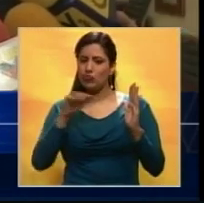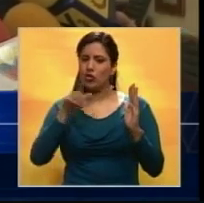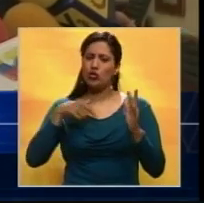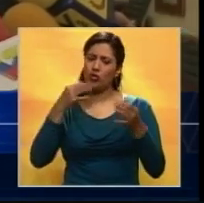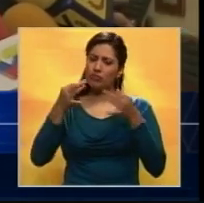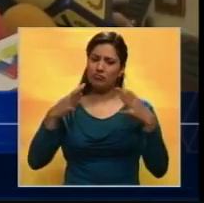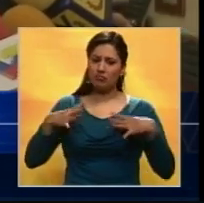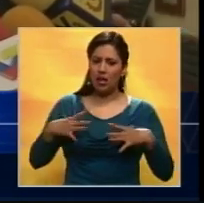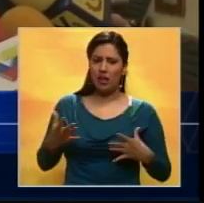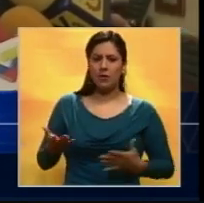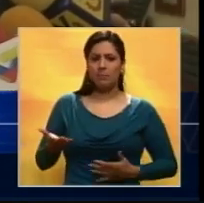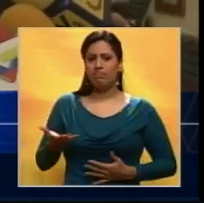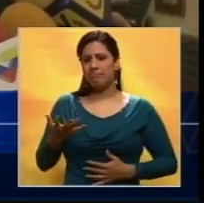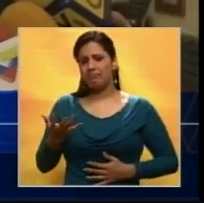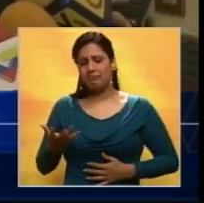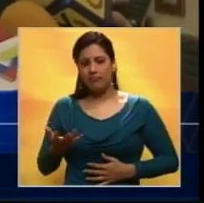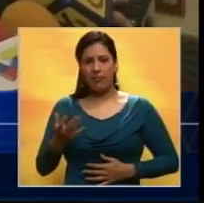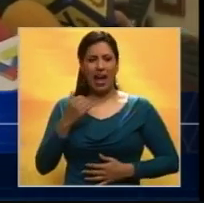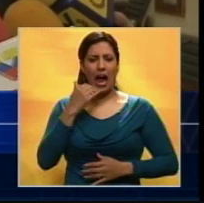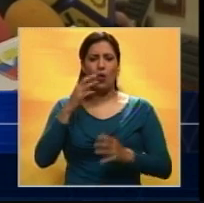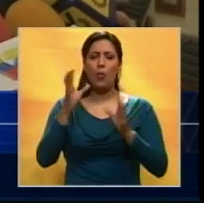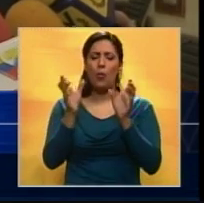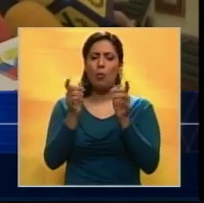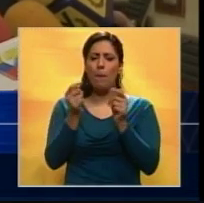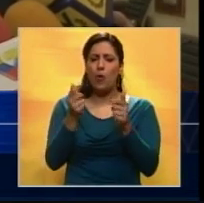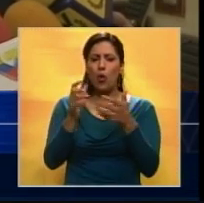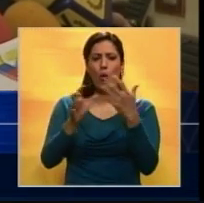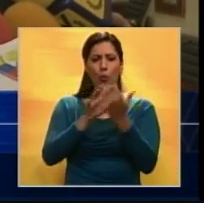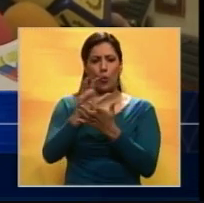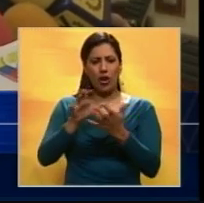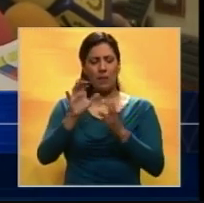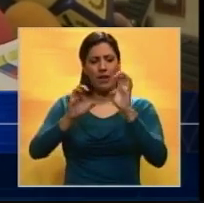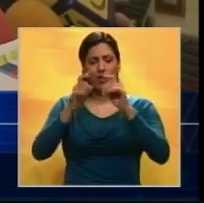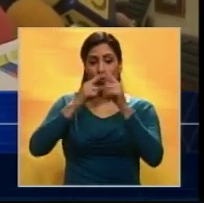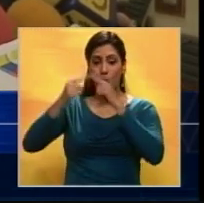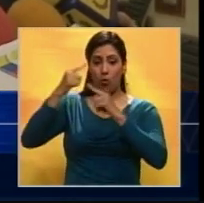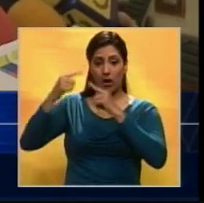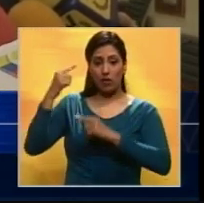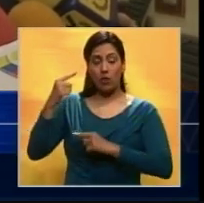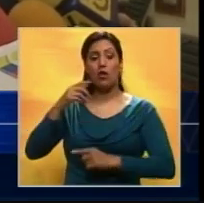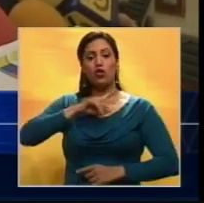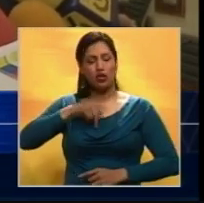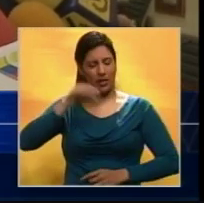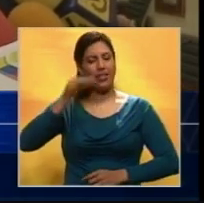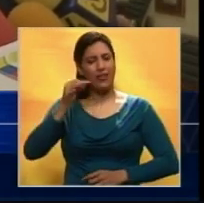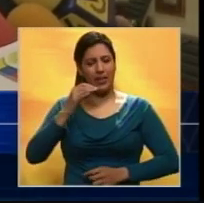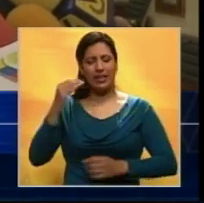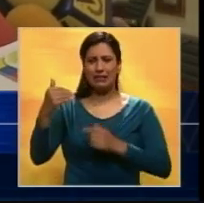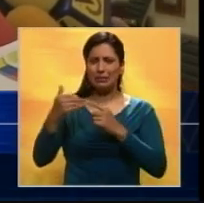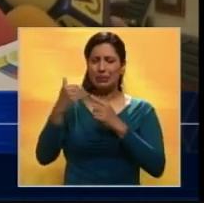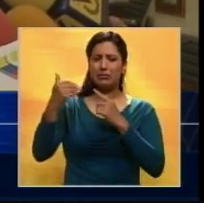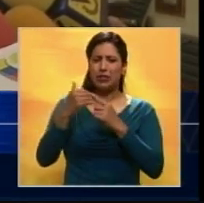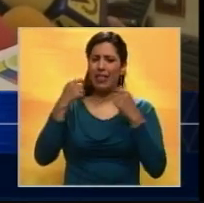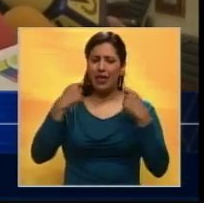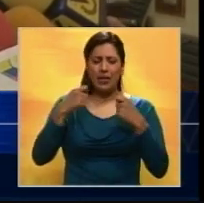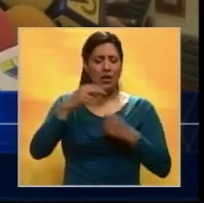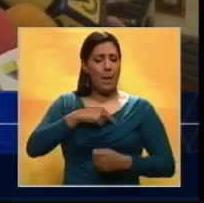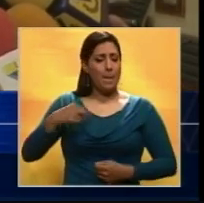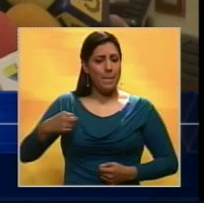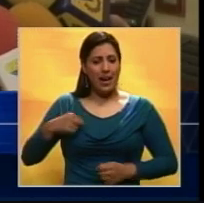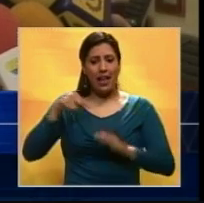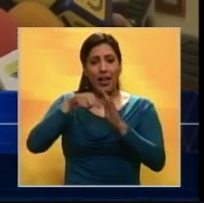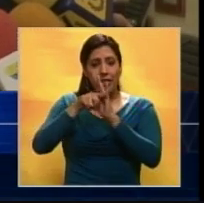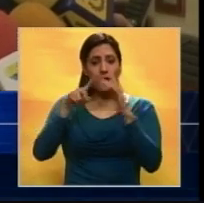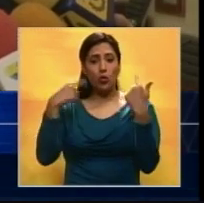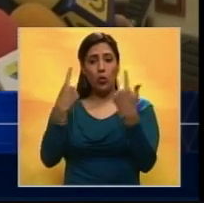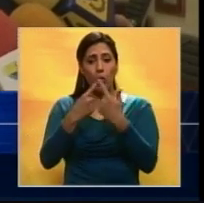decir que con pocos problemas con respecto al proceso estadístico de años anteriores, realmente hemos tenido una arremetida en términos de inseguridad dentro del